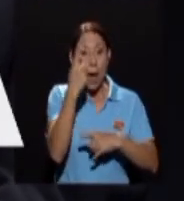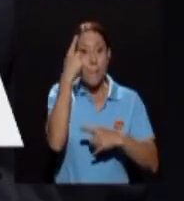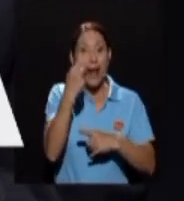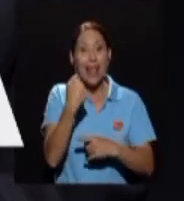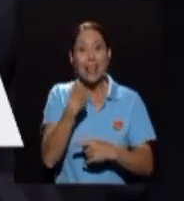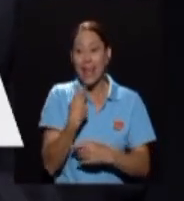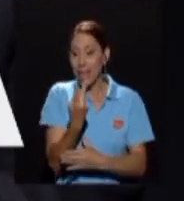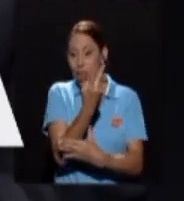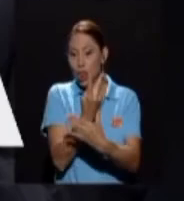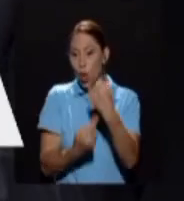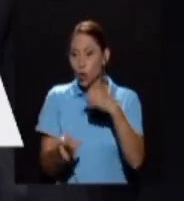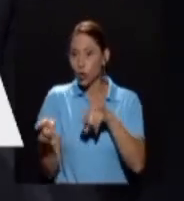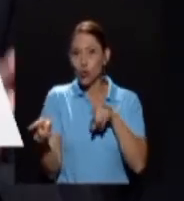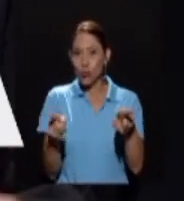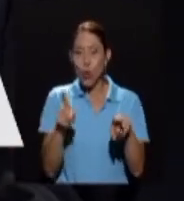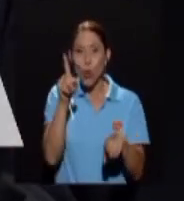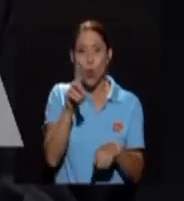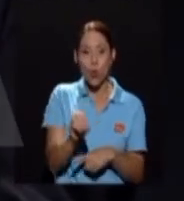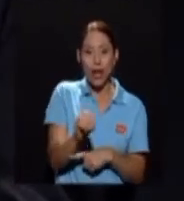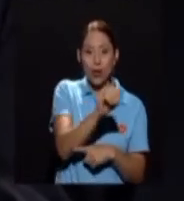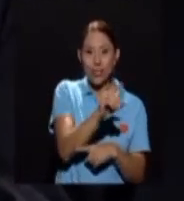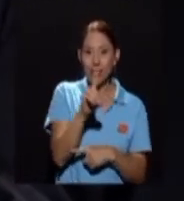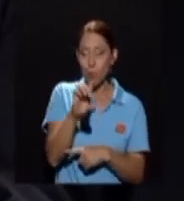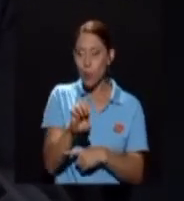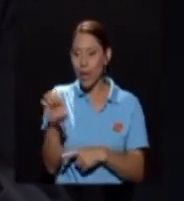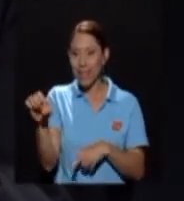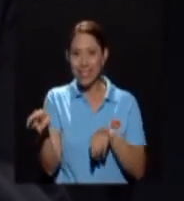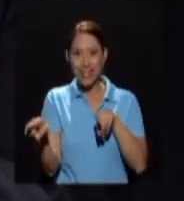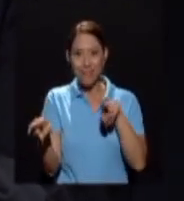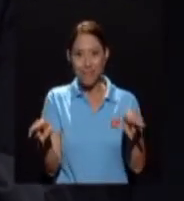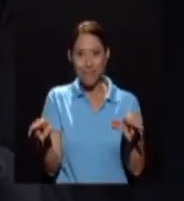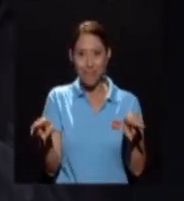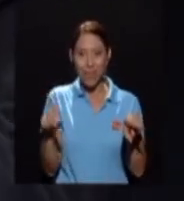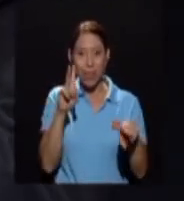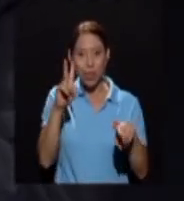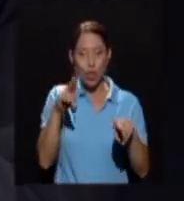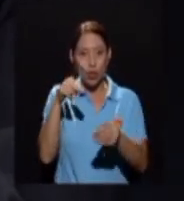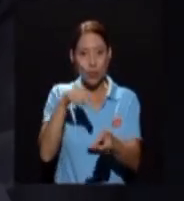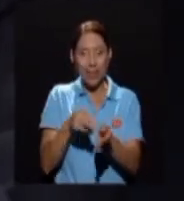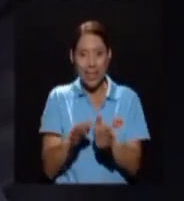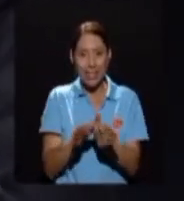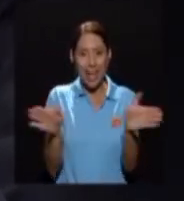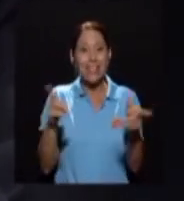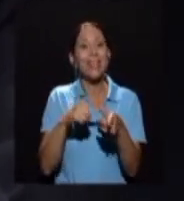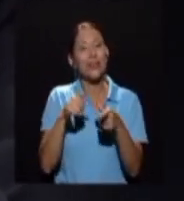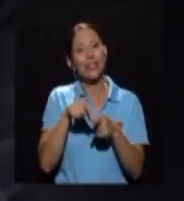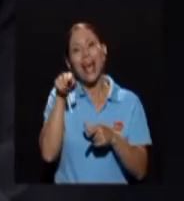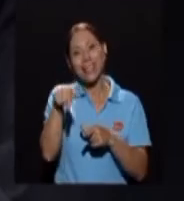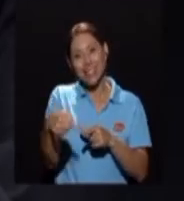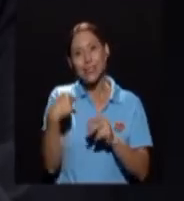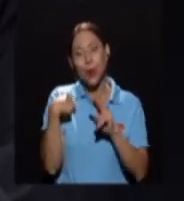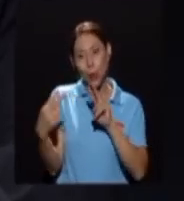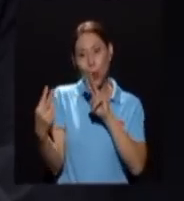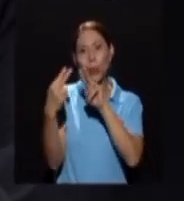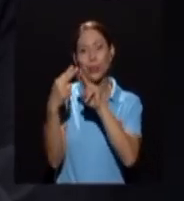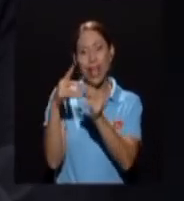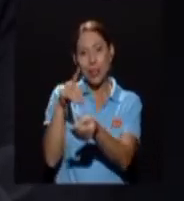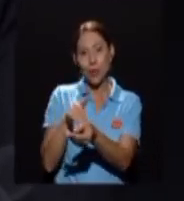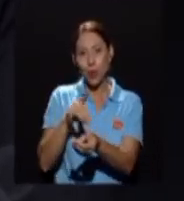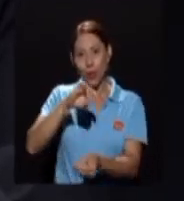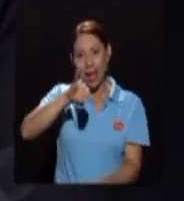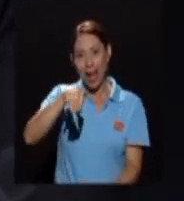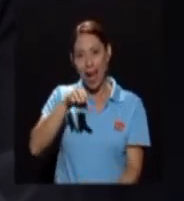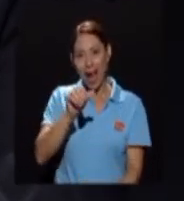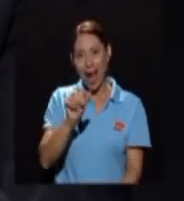generales, uno en el oeste y uno en el este. Entonces, así conocí yo al doctor Jaramillo, ¿verdad? Donde